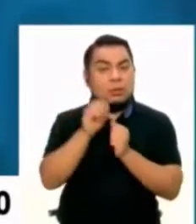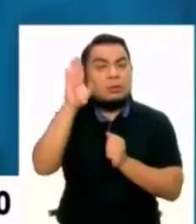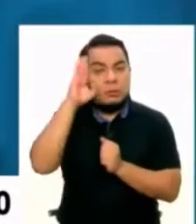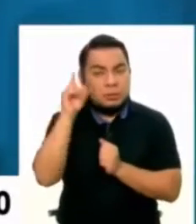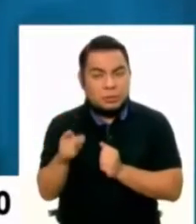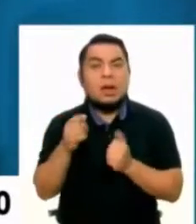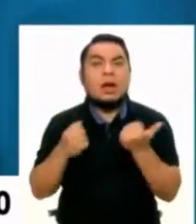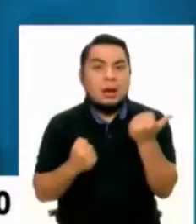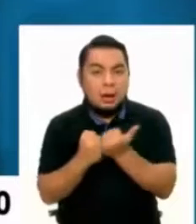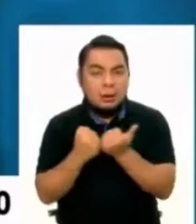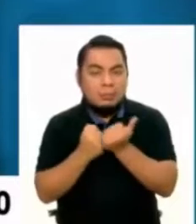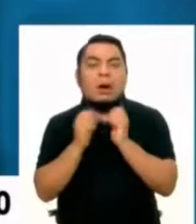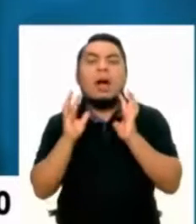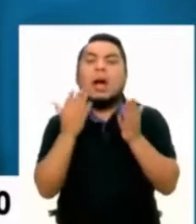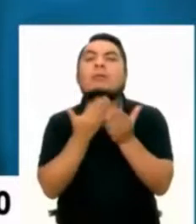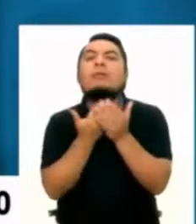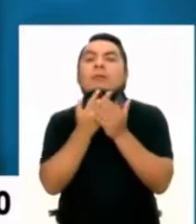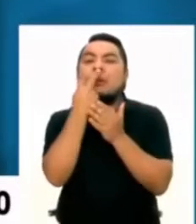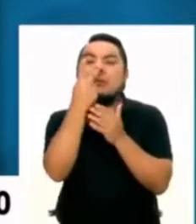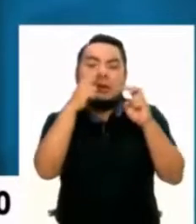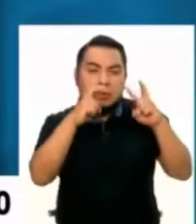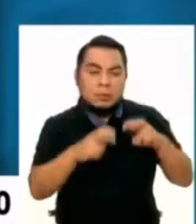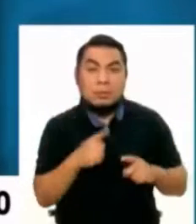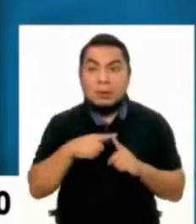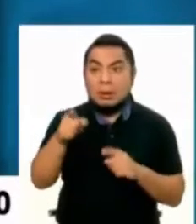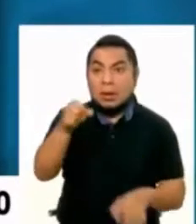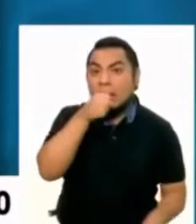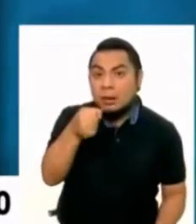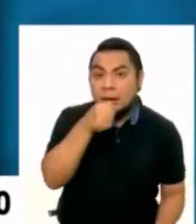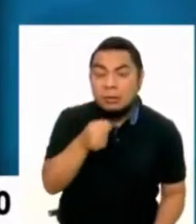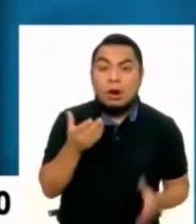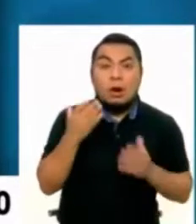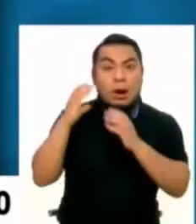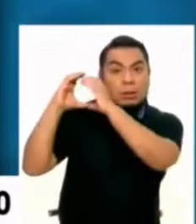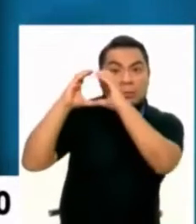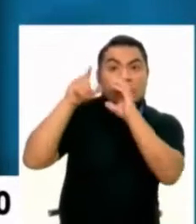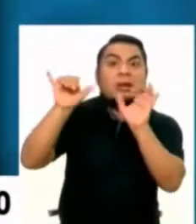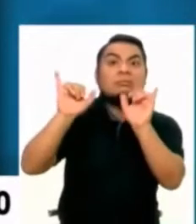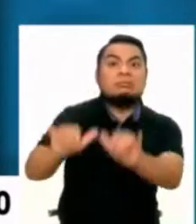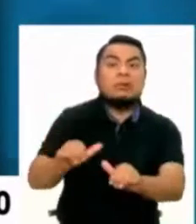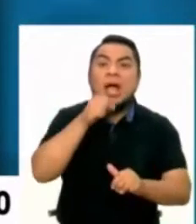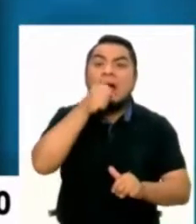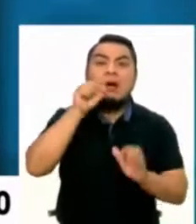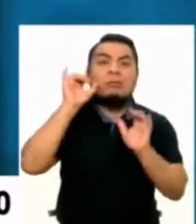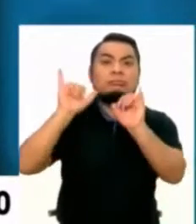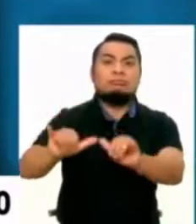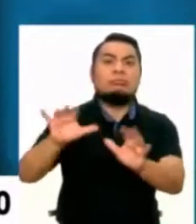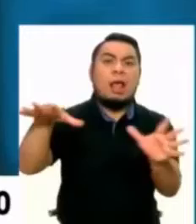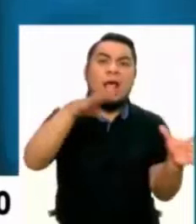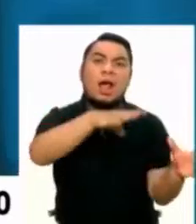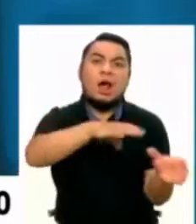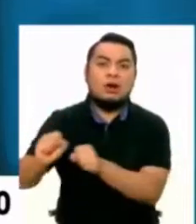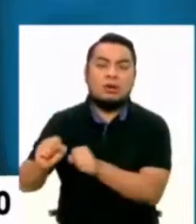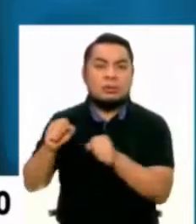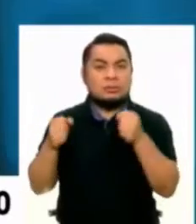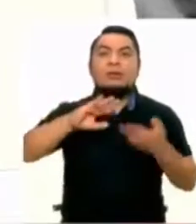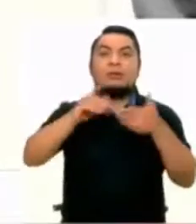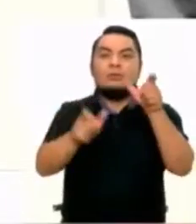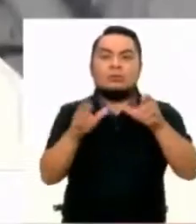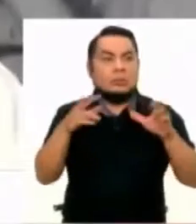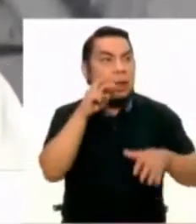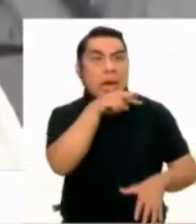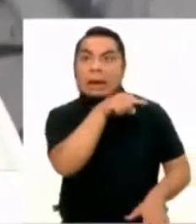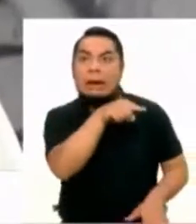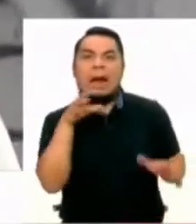policía apoyarán en todo, los periodistas aún esperan recuperar sus equipos y el material televisivo que los supuestos ronderos les quitaron.